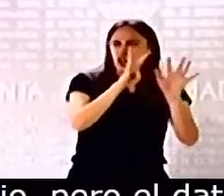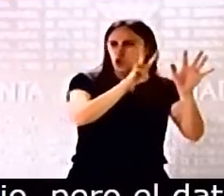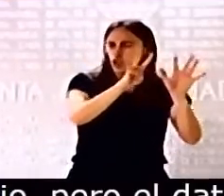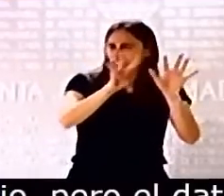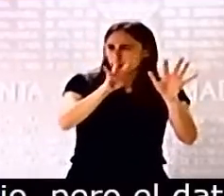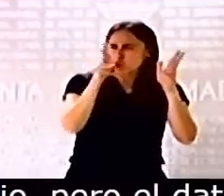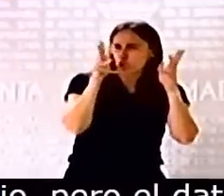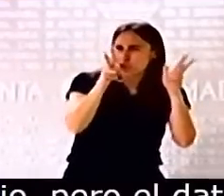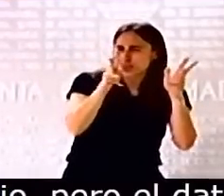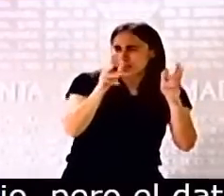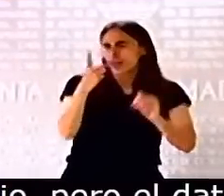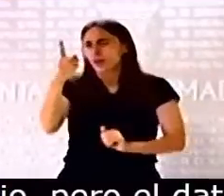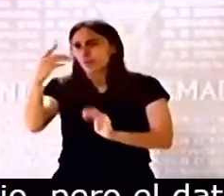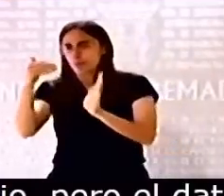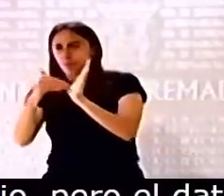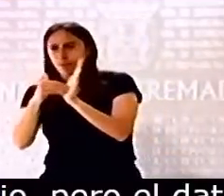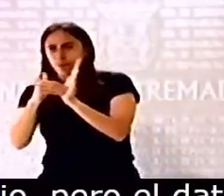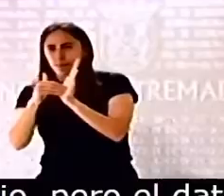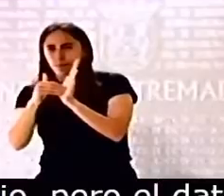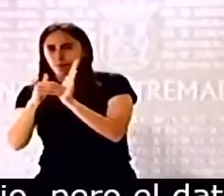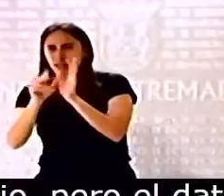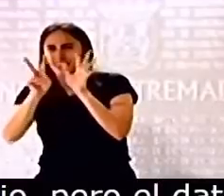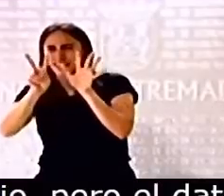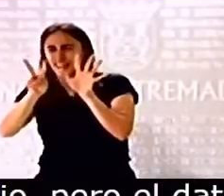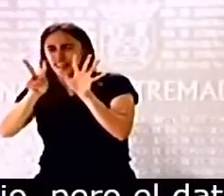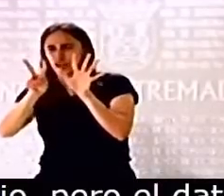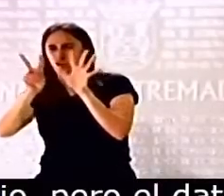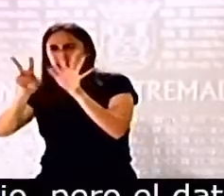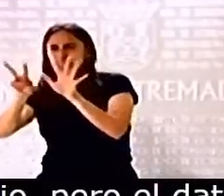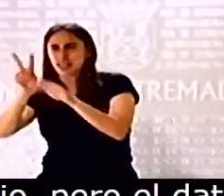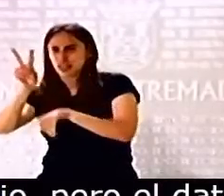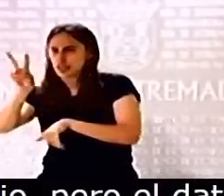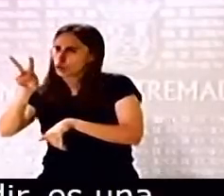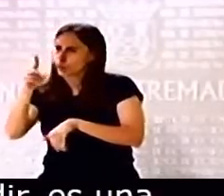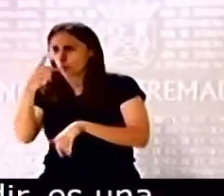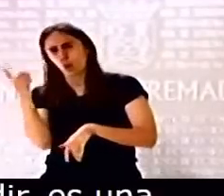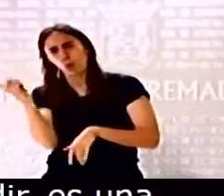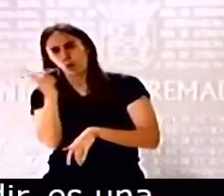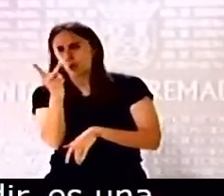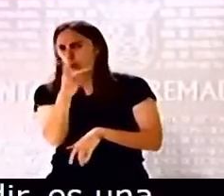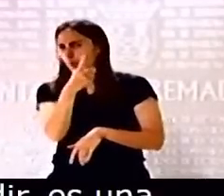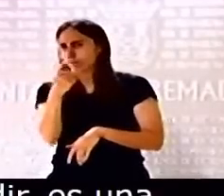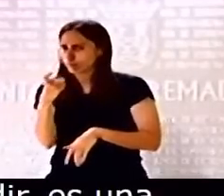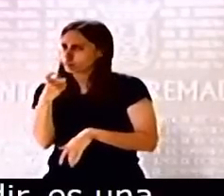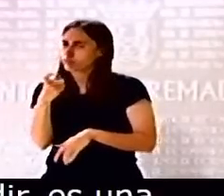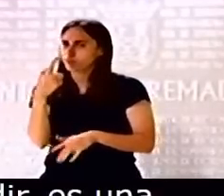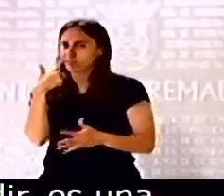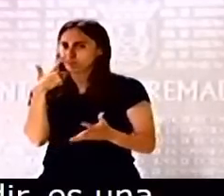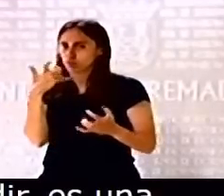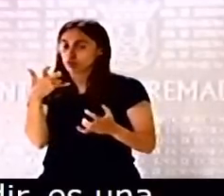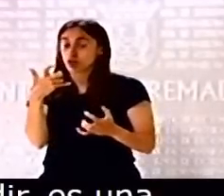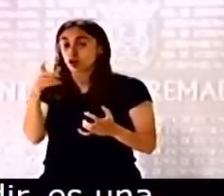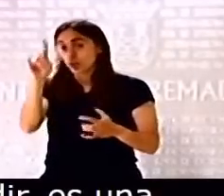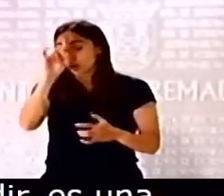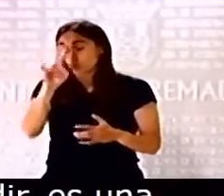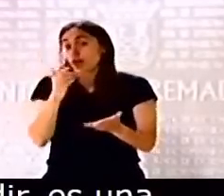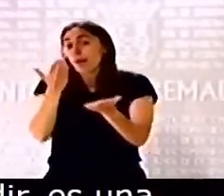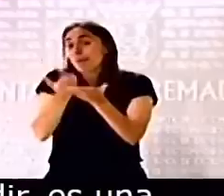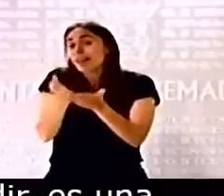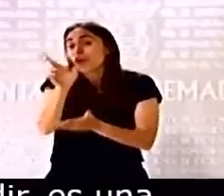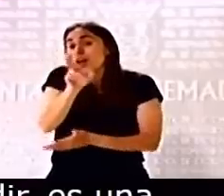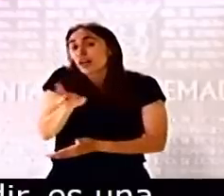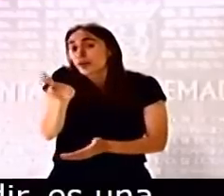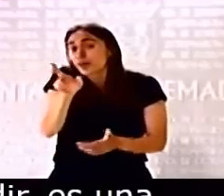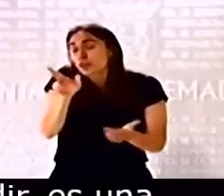y 1.772. Es una diferencia bastante grande con los que ofrece el Ministerio. No sé si ha pedido una revisión o si sabe a